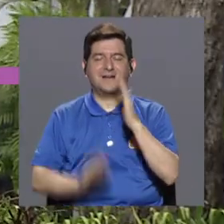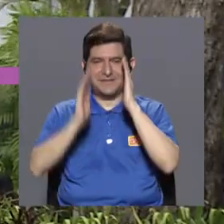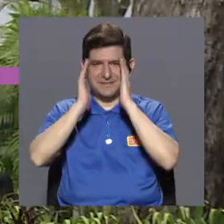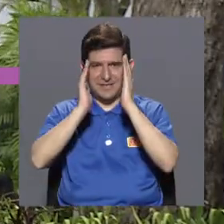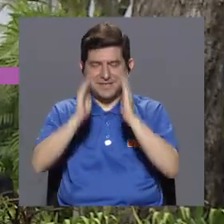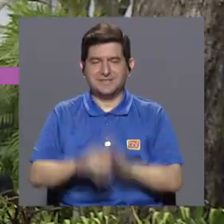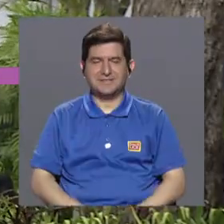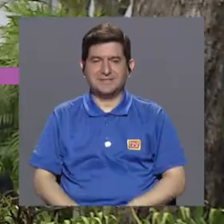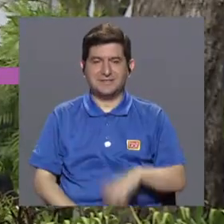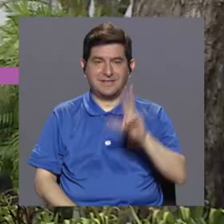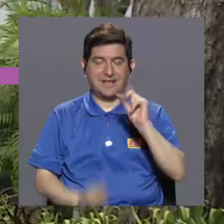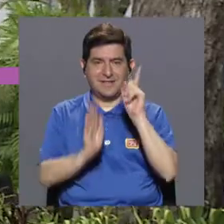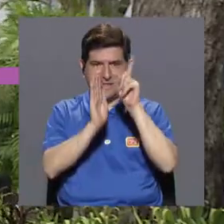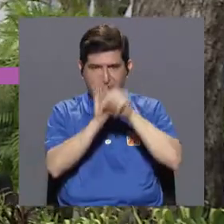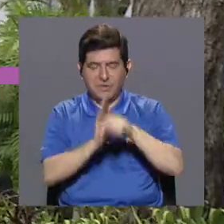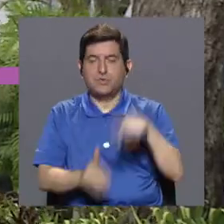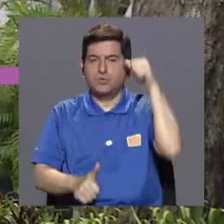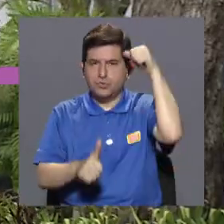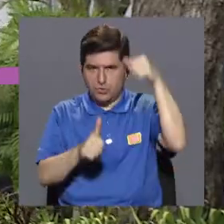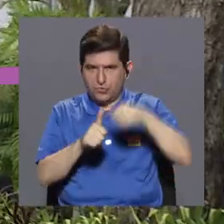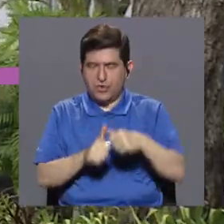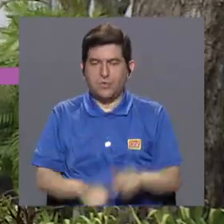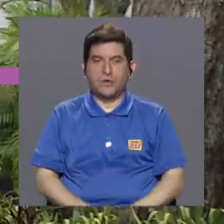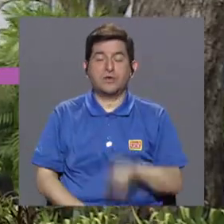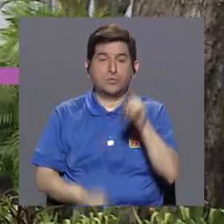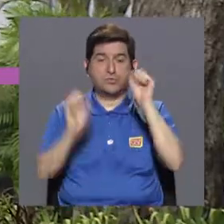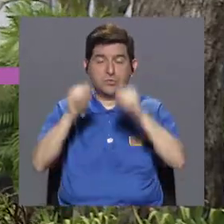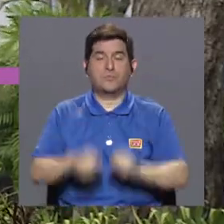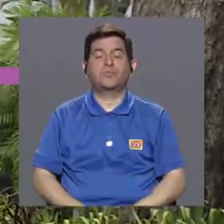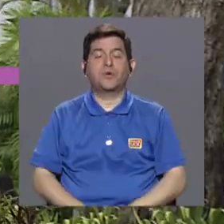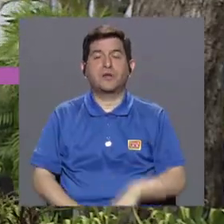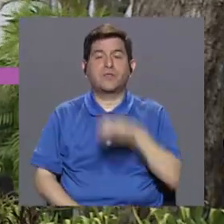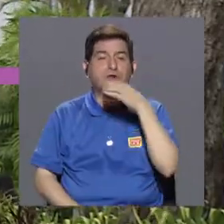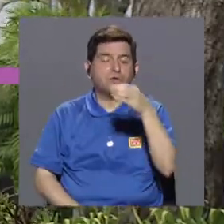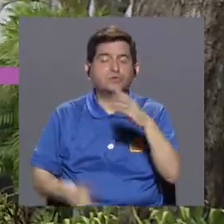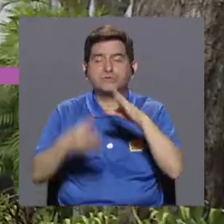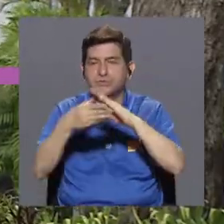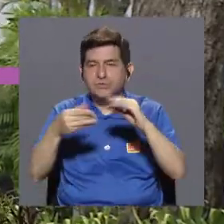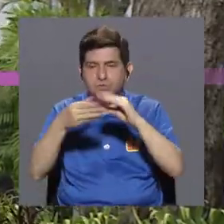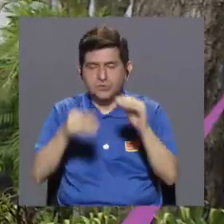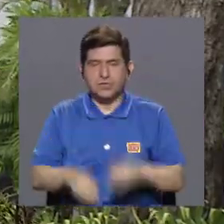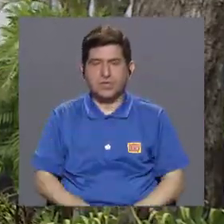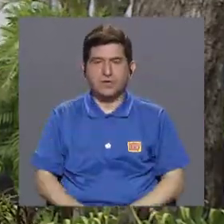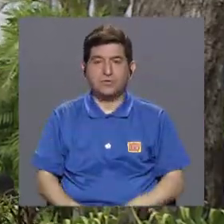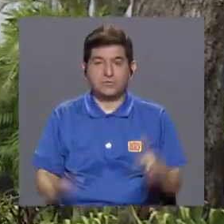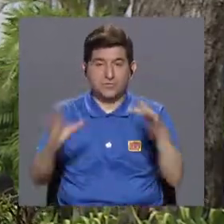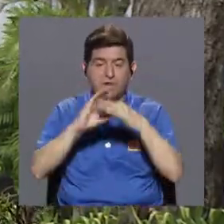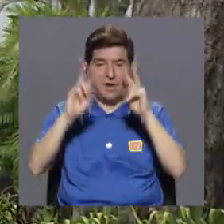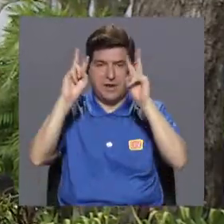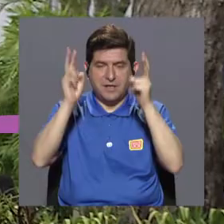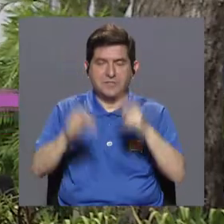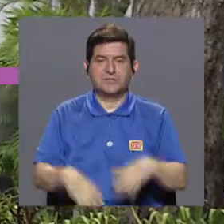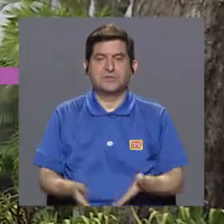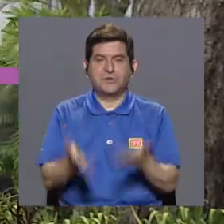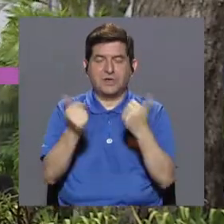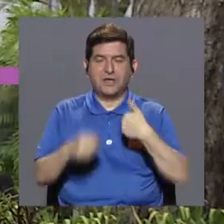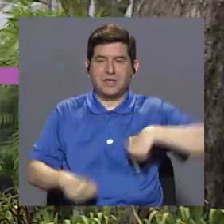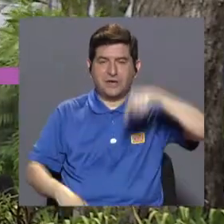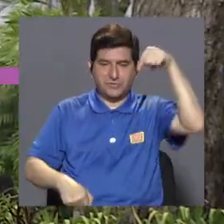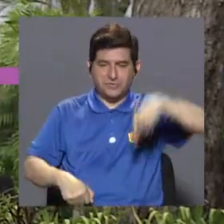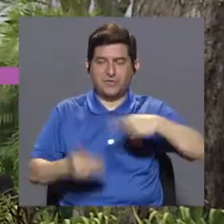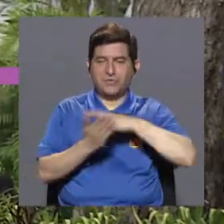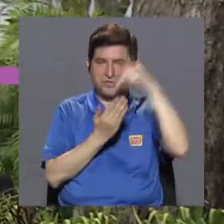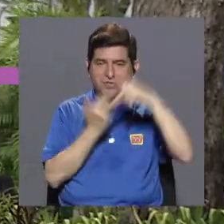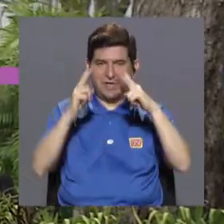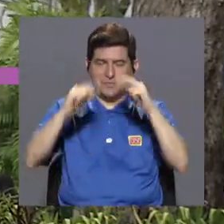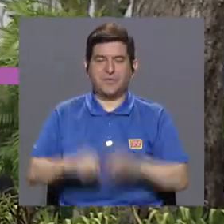Gracias por su sintonía durante esta media hora. Recuerde que puede hacernos llegar sus sugerencias o comentarios acerca de temas que le gustaría que tratemos